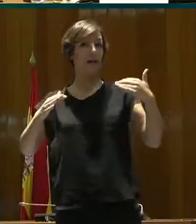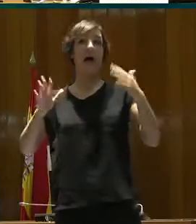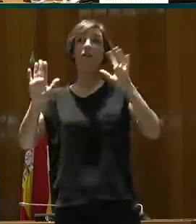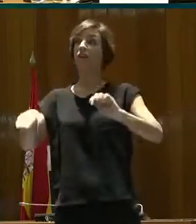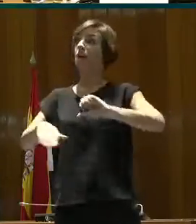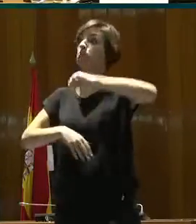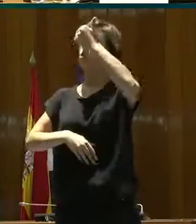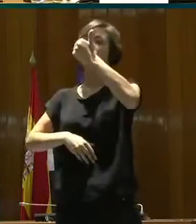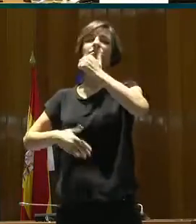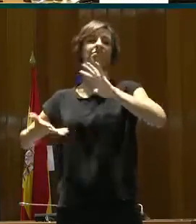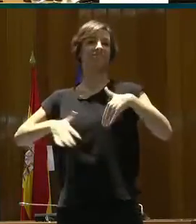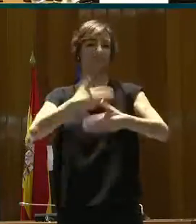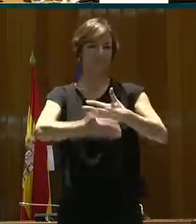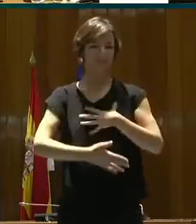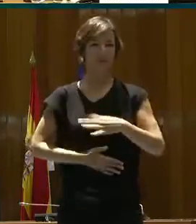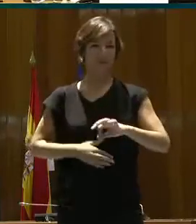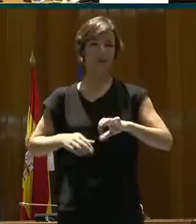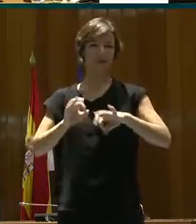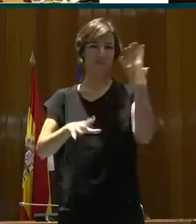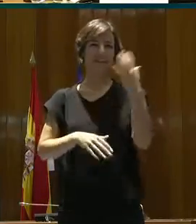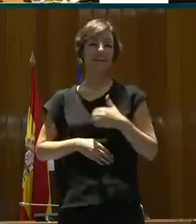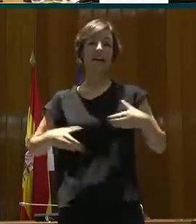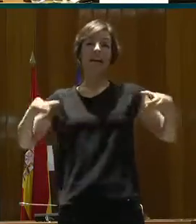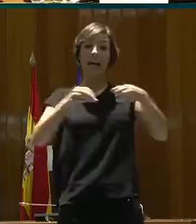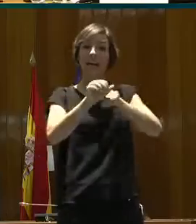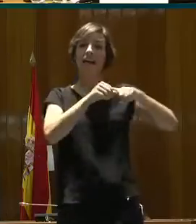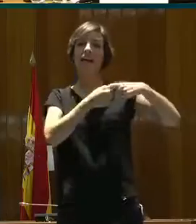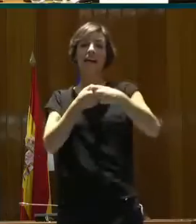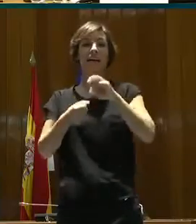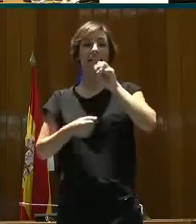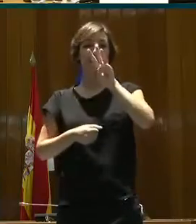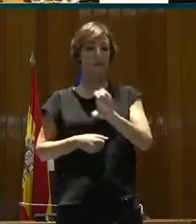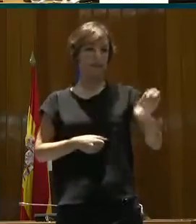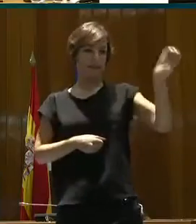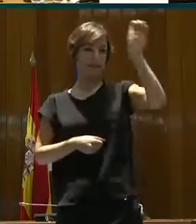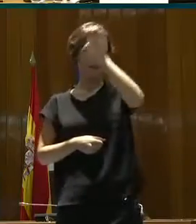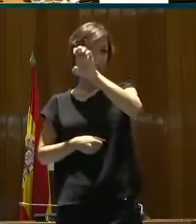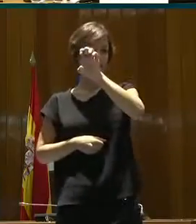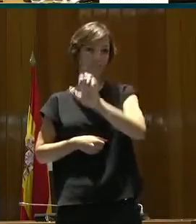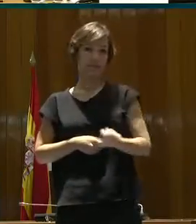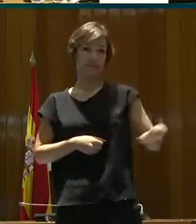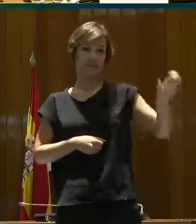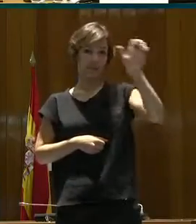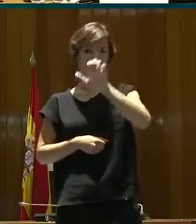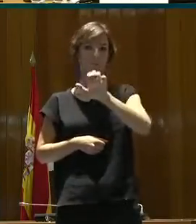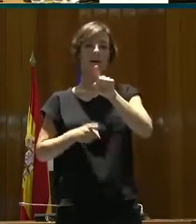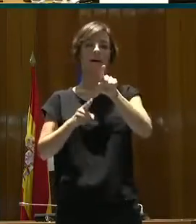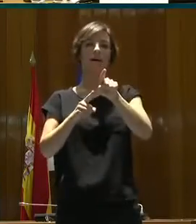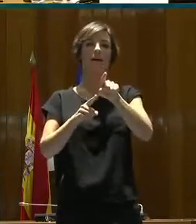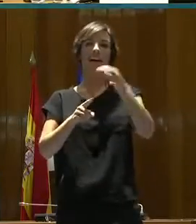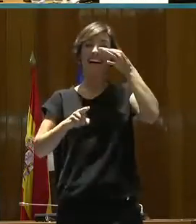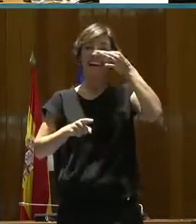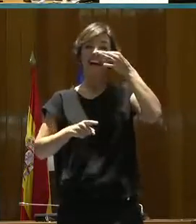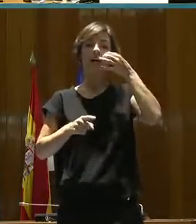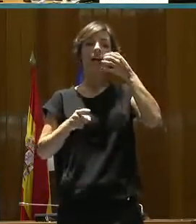cabo. Al final, el equipo lo formamos investigadores de 13 países, de países COST, que representábamos